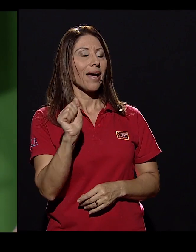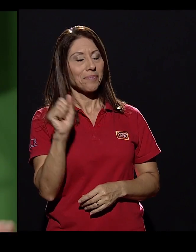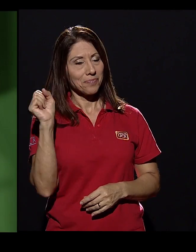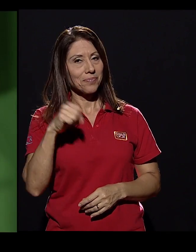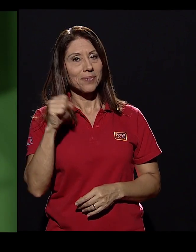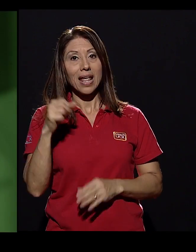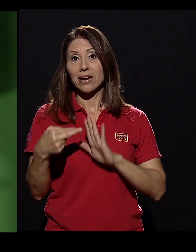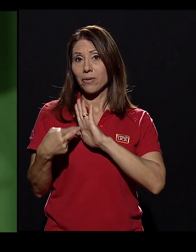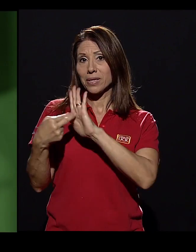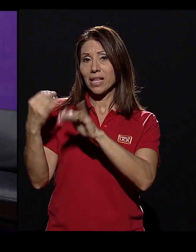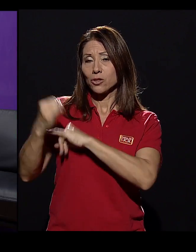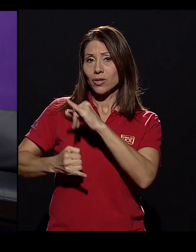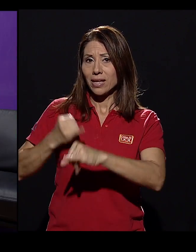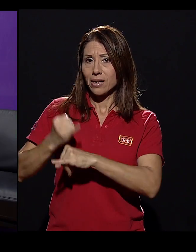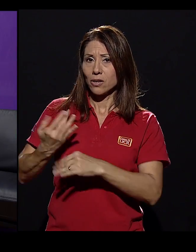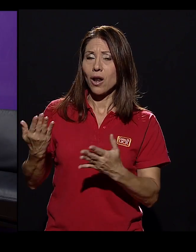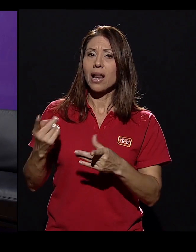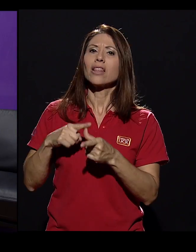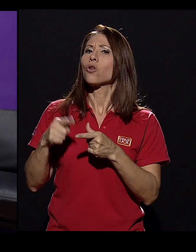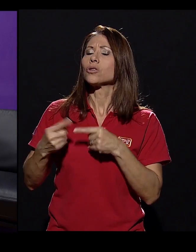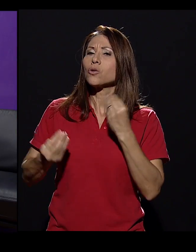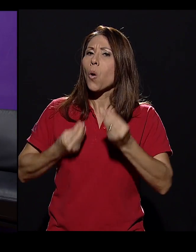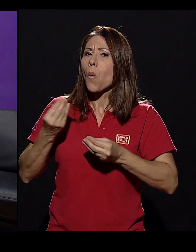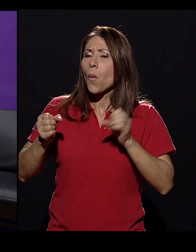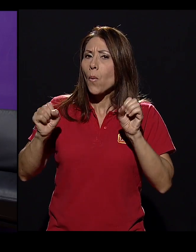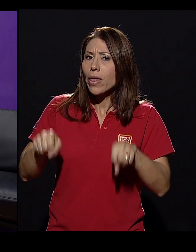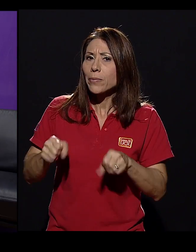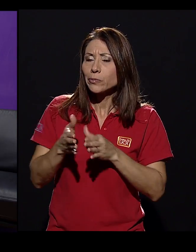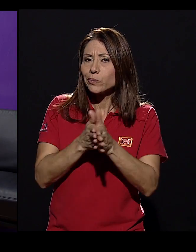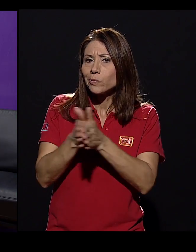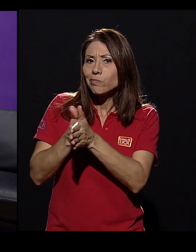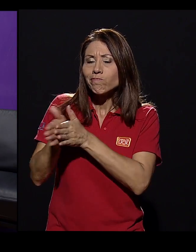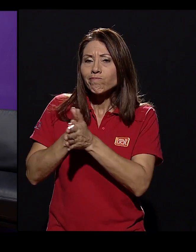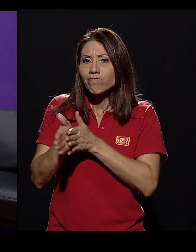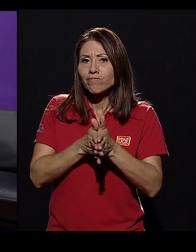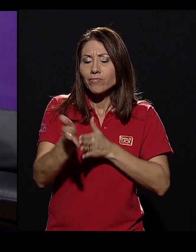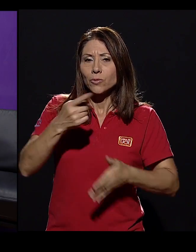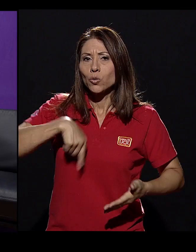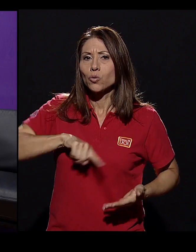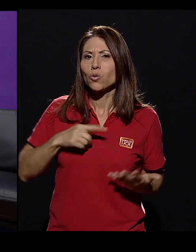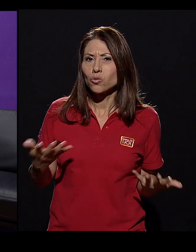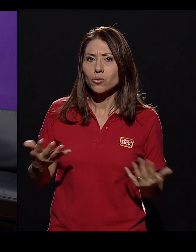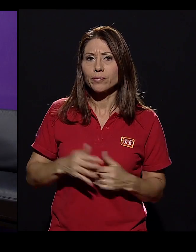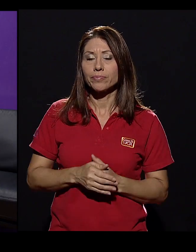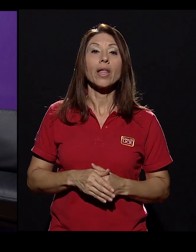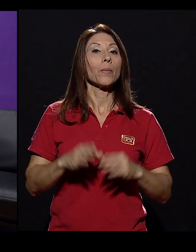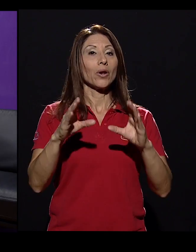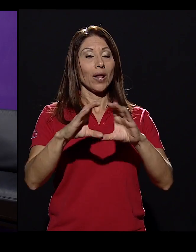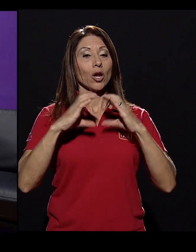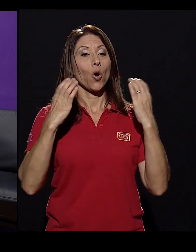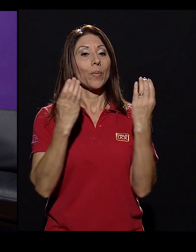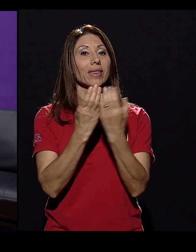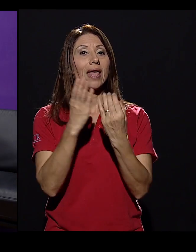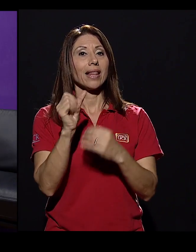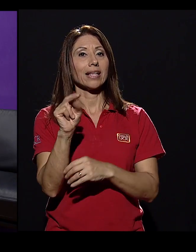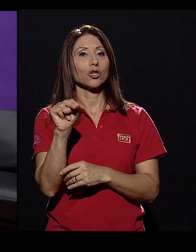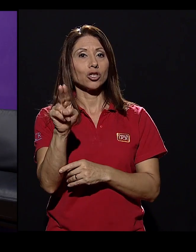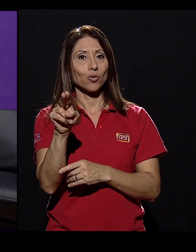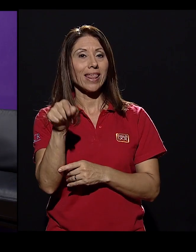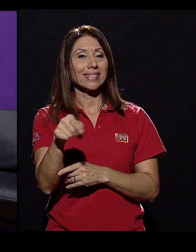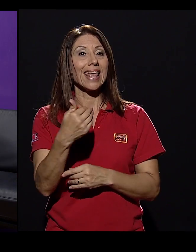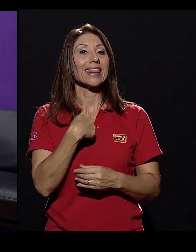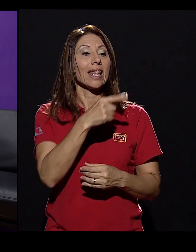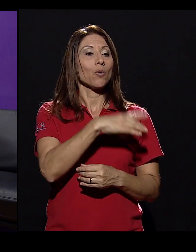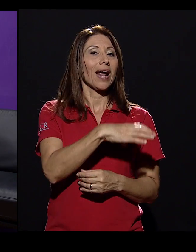representación internacional, ¿verdad? ¿Cómo podemos agarrar y sacarle provecho lo más posible nosotros? Bueno, el Comité de Naciones Unidas tiene